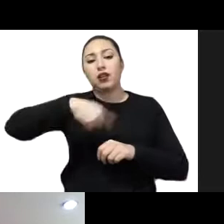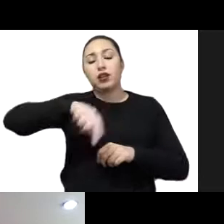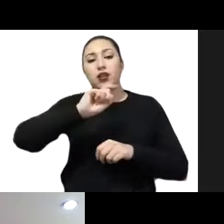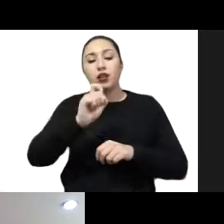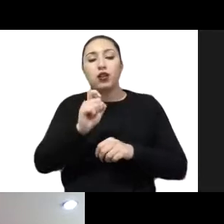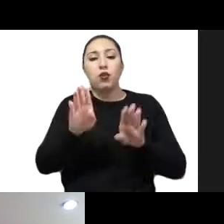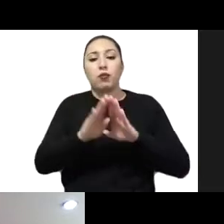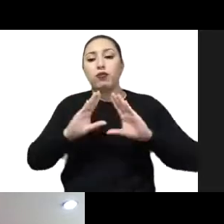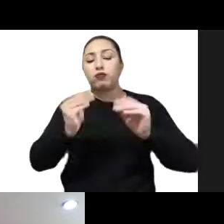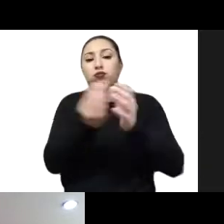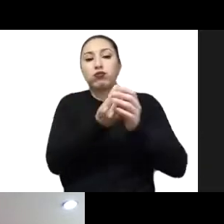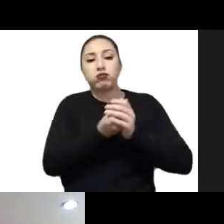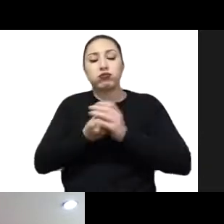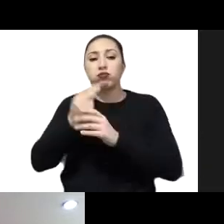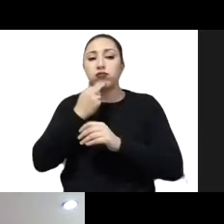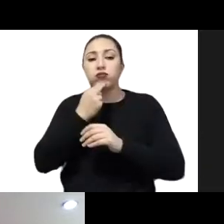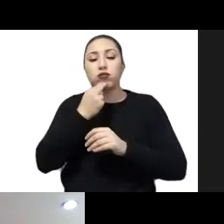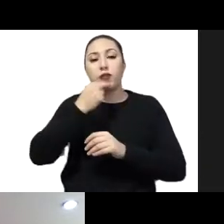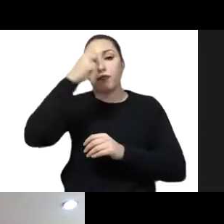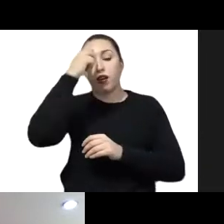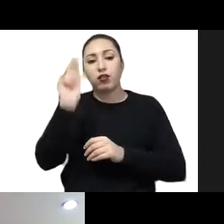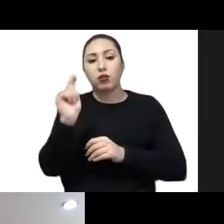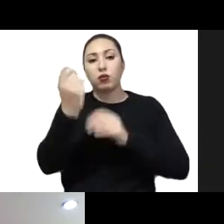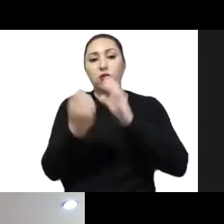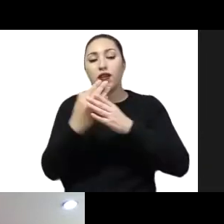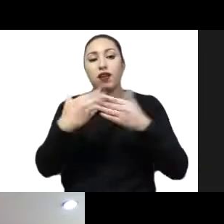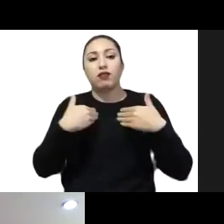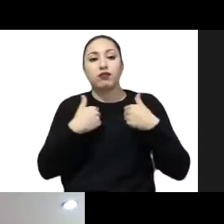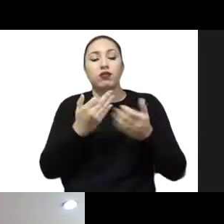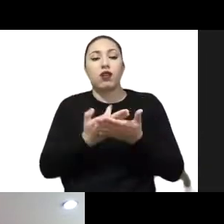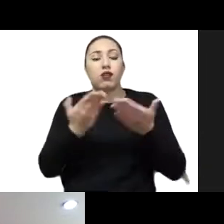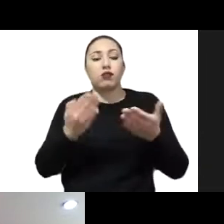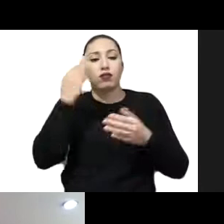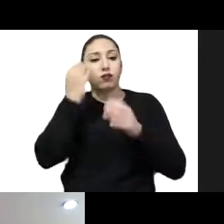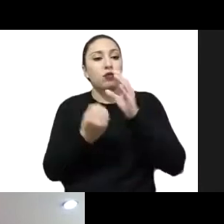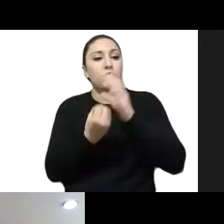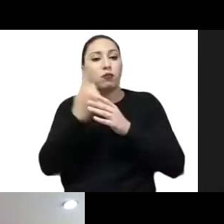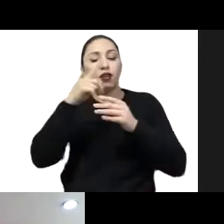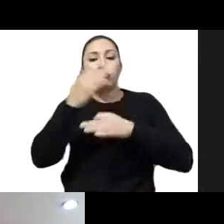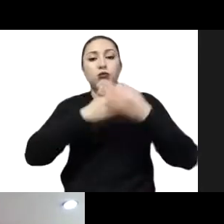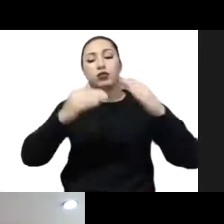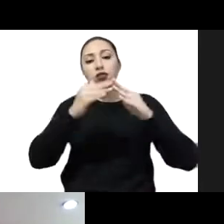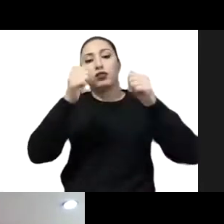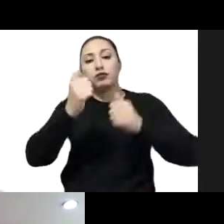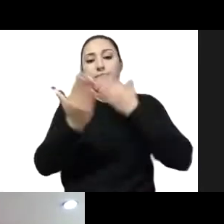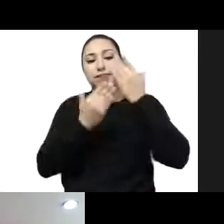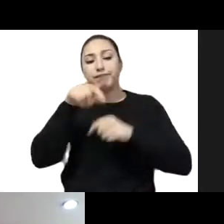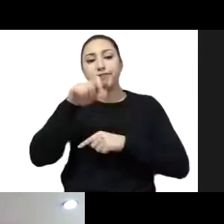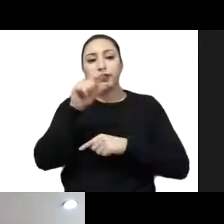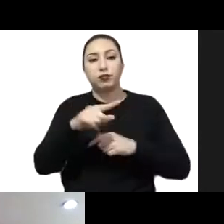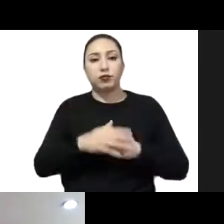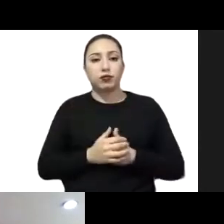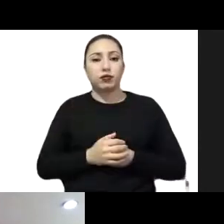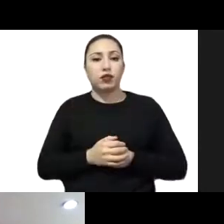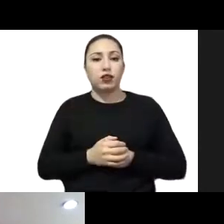habilidades digitales para afrontar la nueva realidad que nos obligó a aislarnos y estudiar desde casa. La